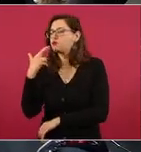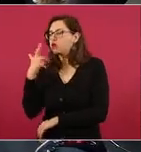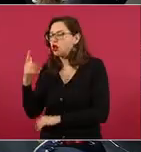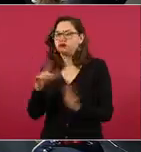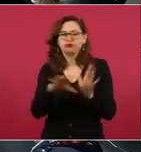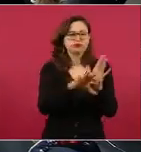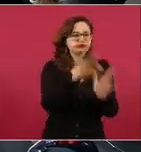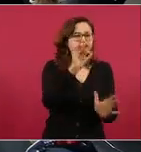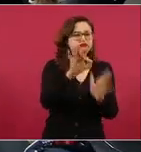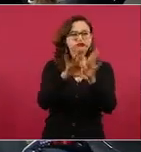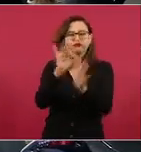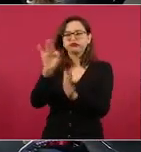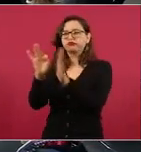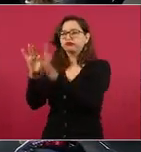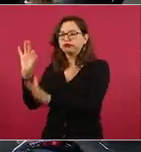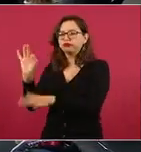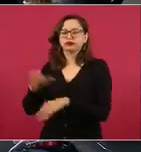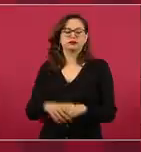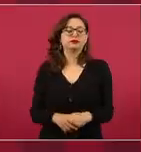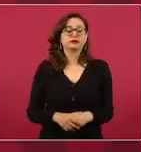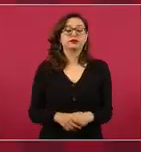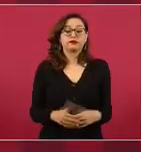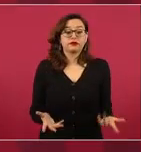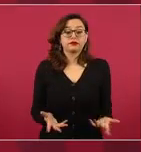gente que